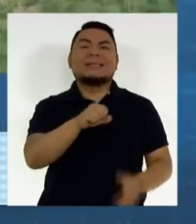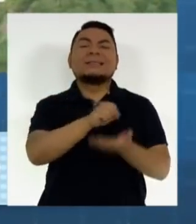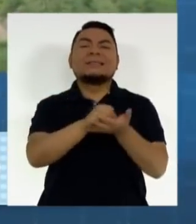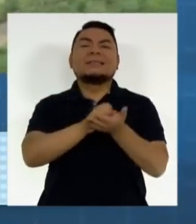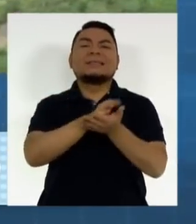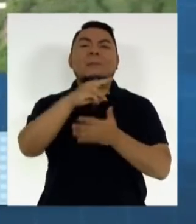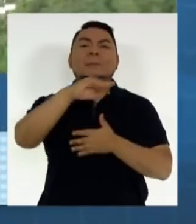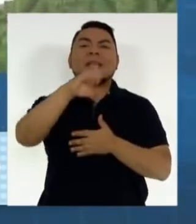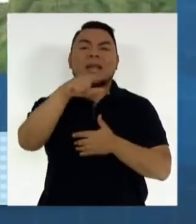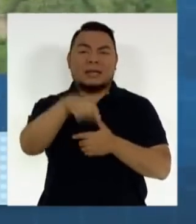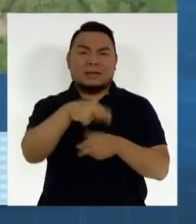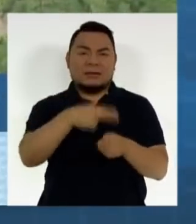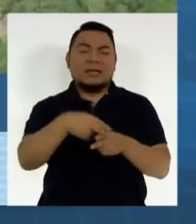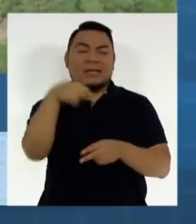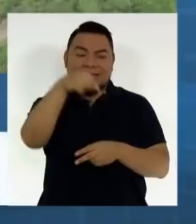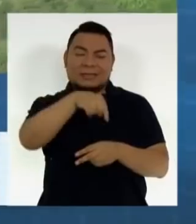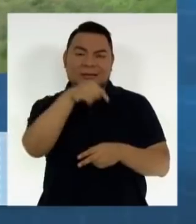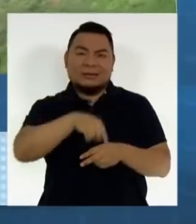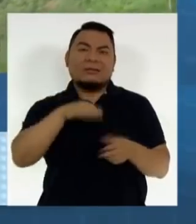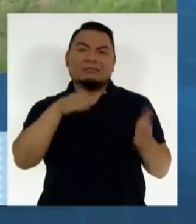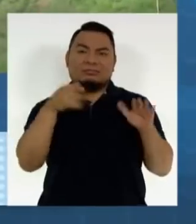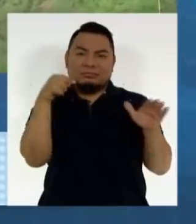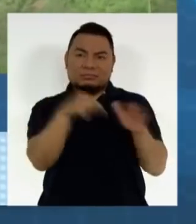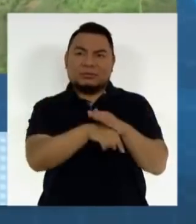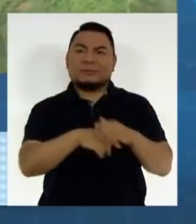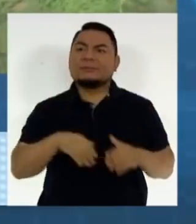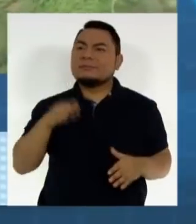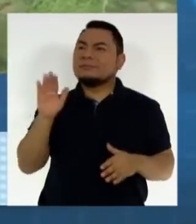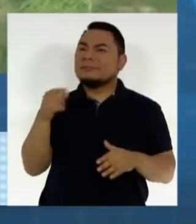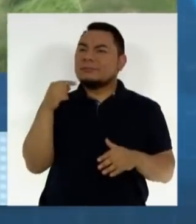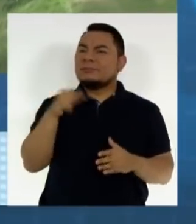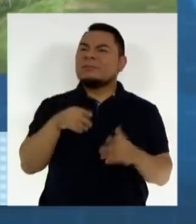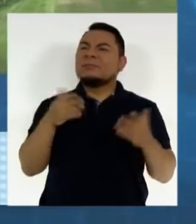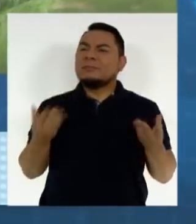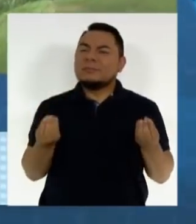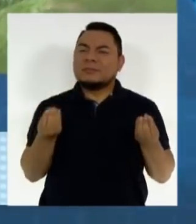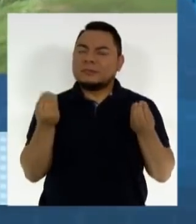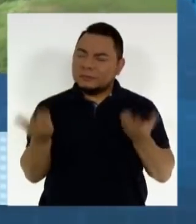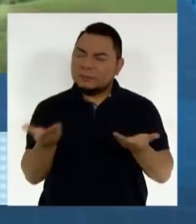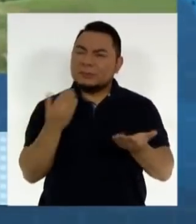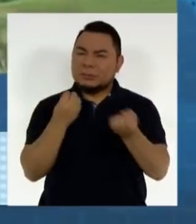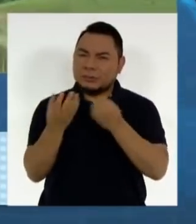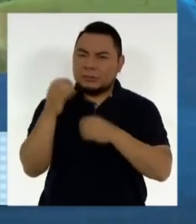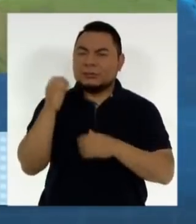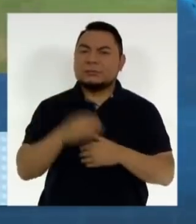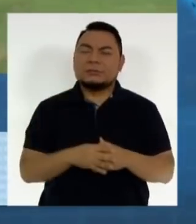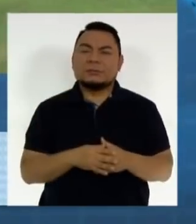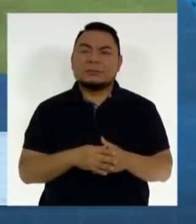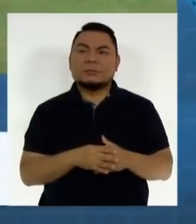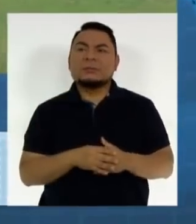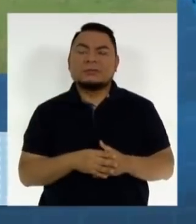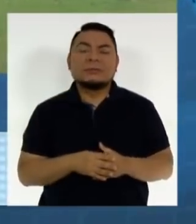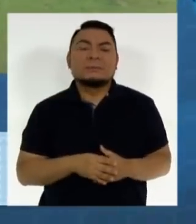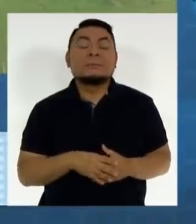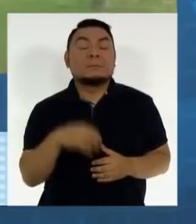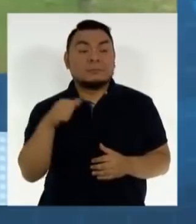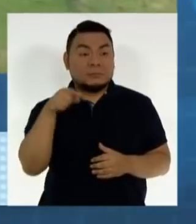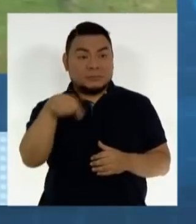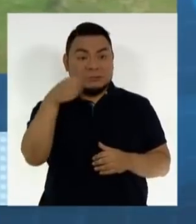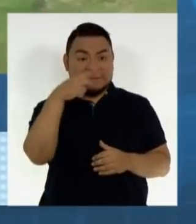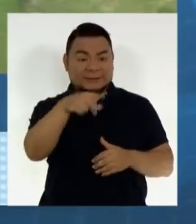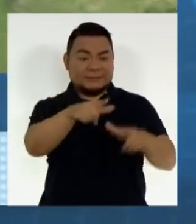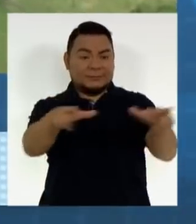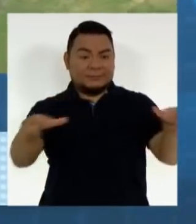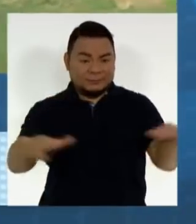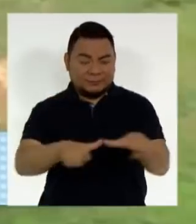el escenario donde se han producido estos lamentables hechos. ¿Qué características tiene exactamente este sector, por favor? Bueno, toda esa zona, como ustedes han podido ver, ¿no?,